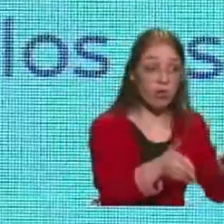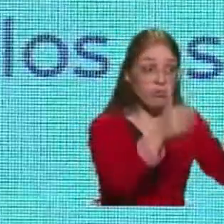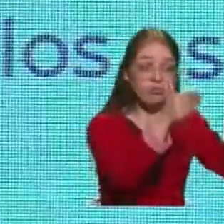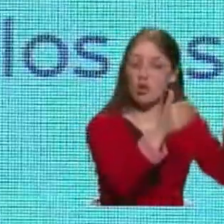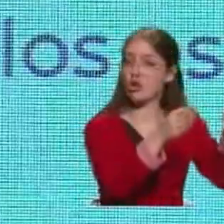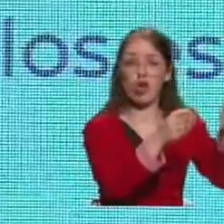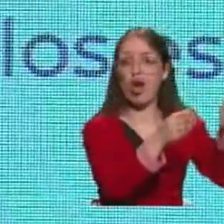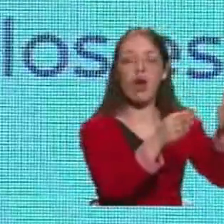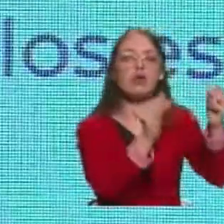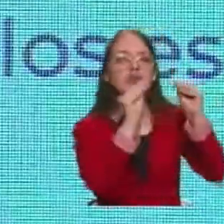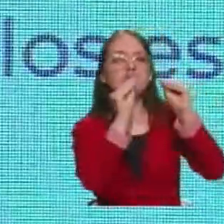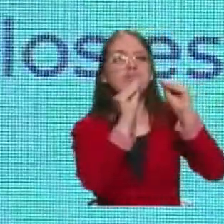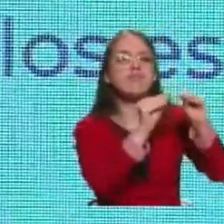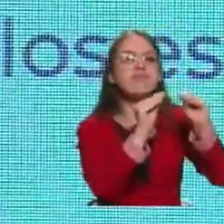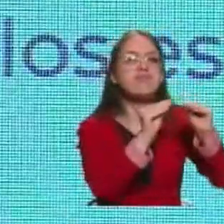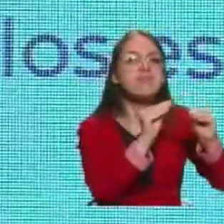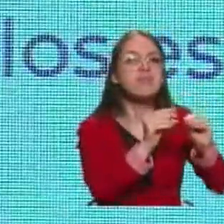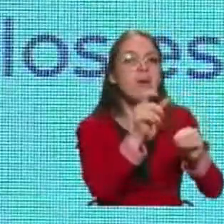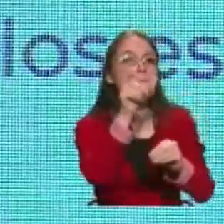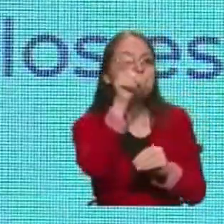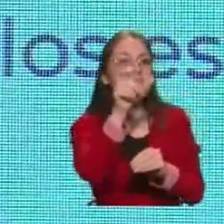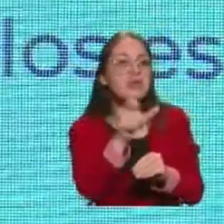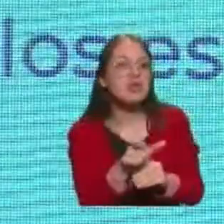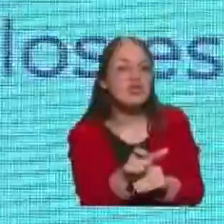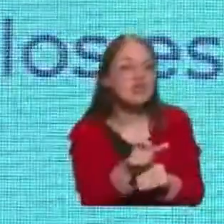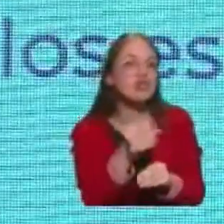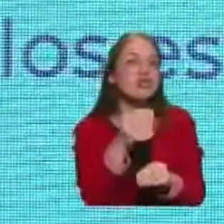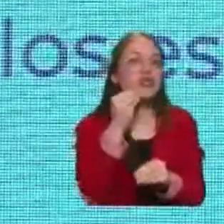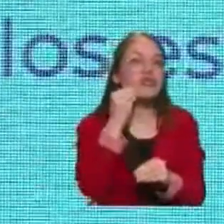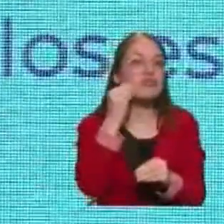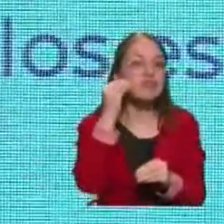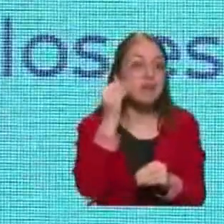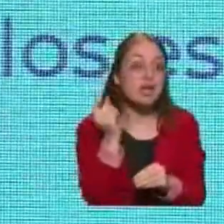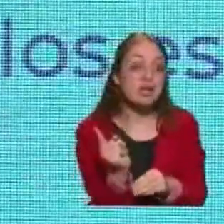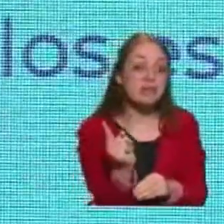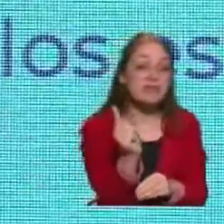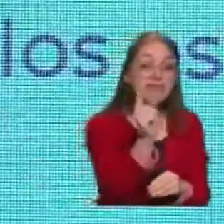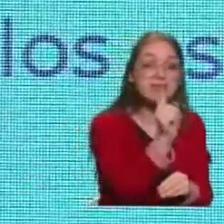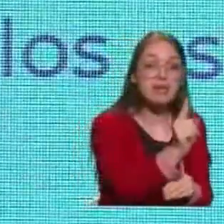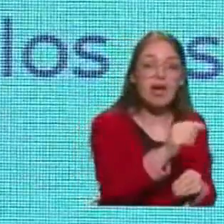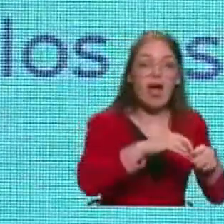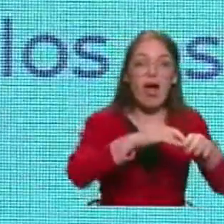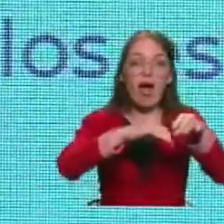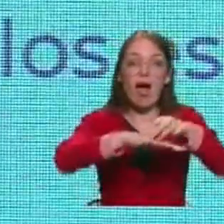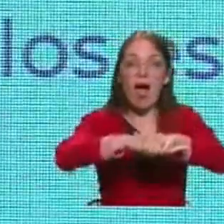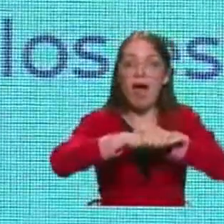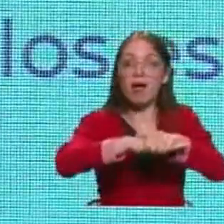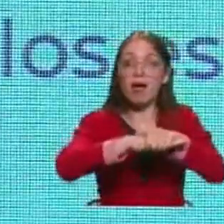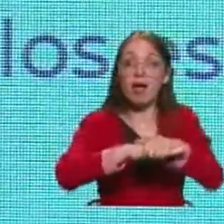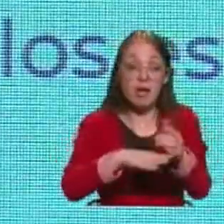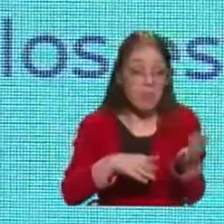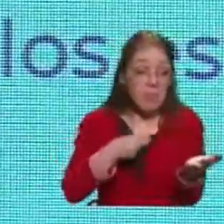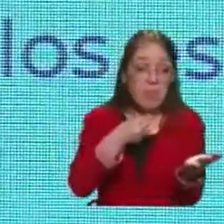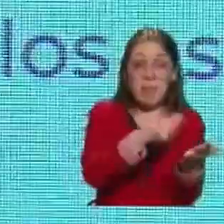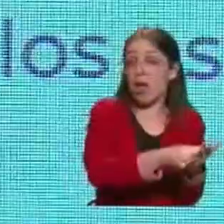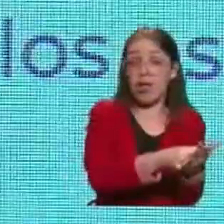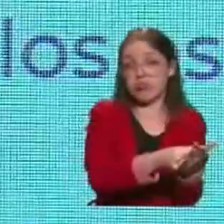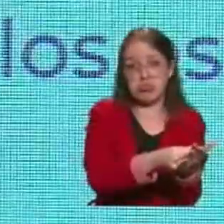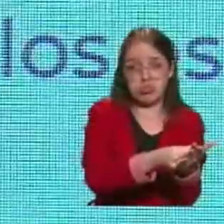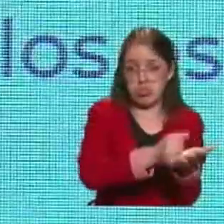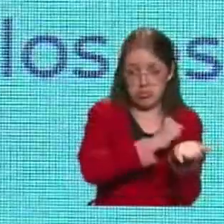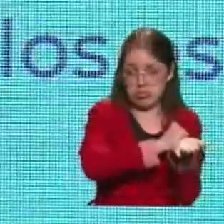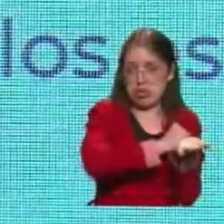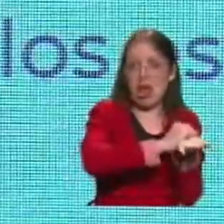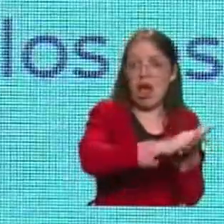para que una empleada de oficios varios pueda tener a su hijo en un colegio 100% público sin ningún costo y que